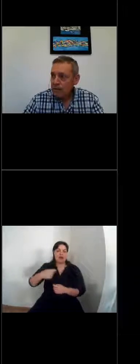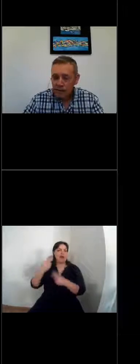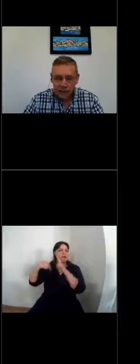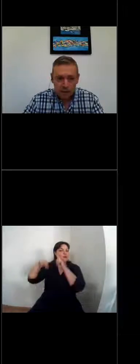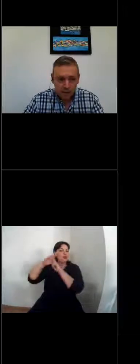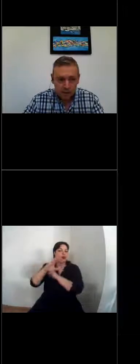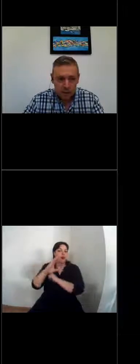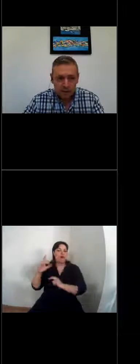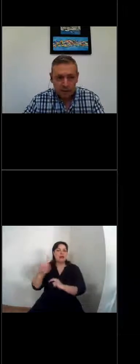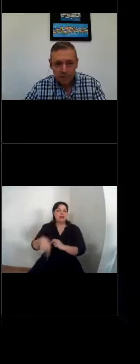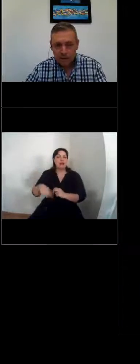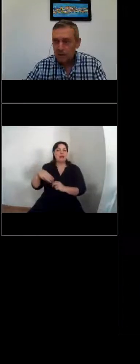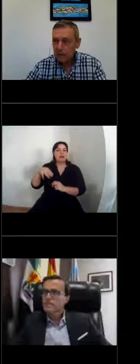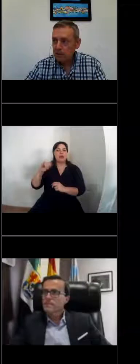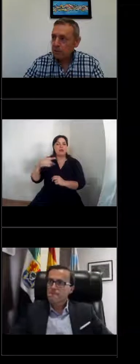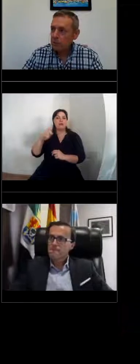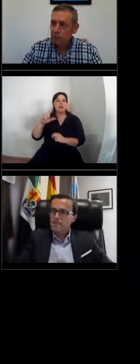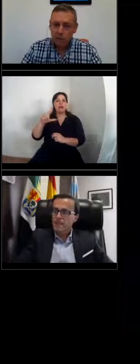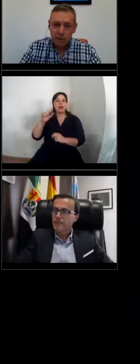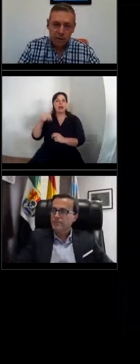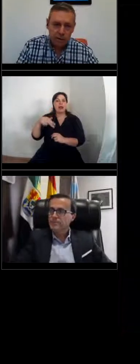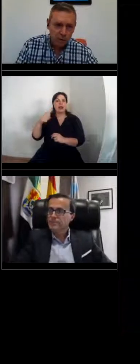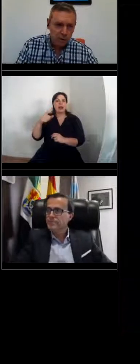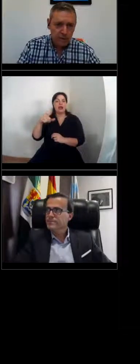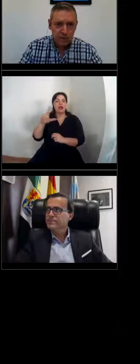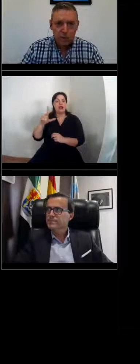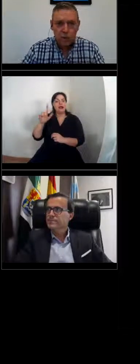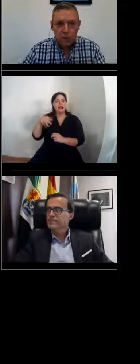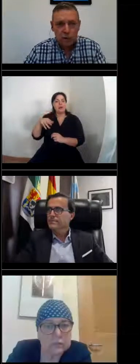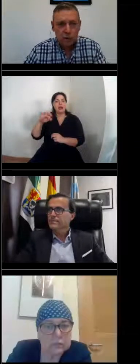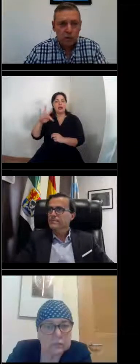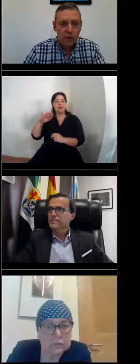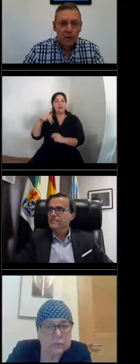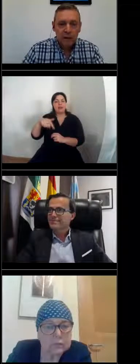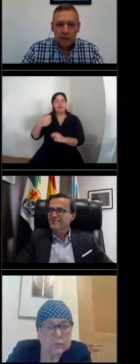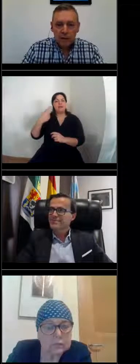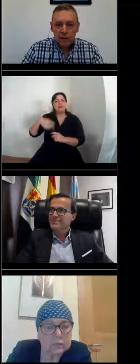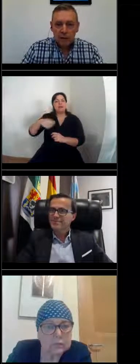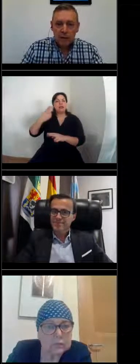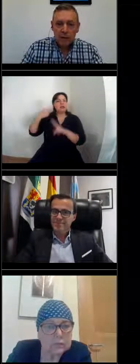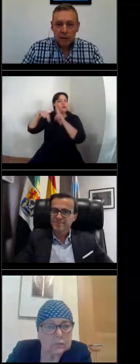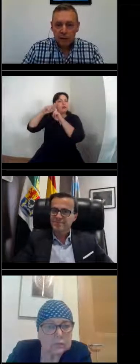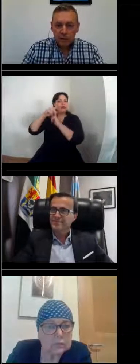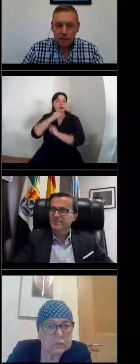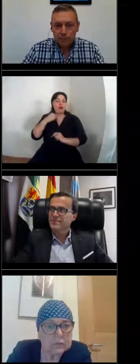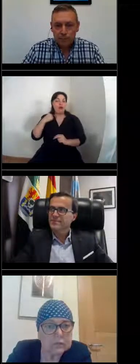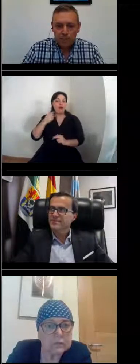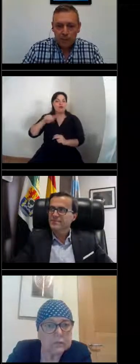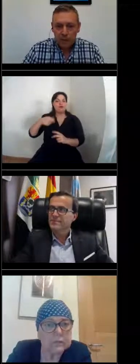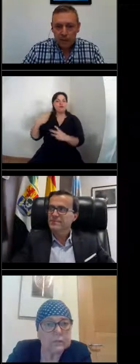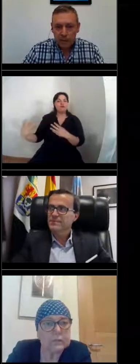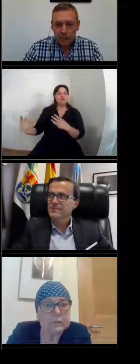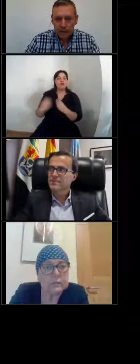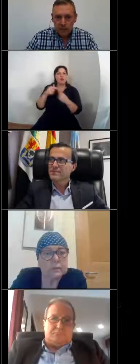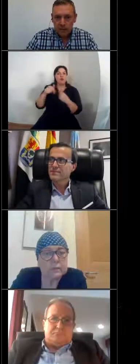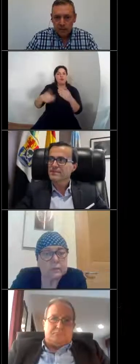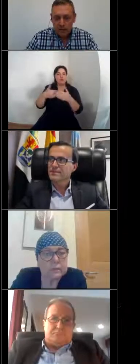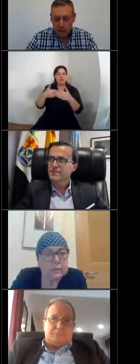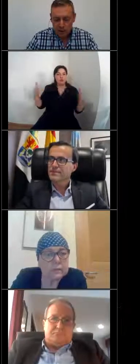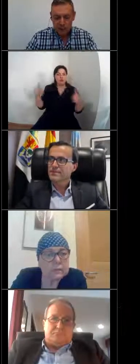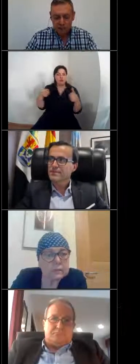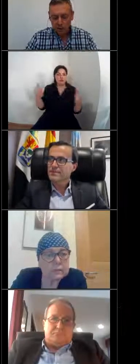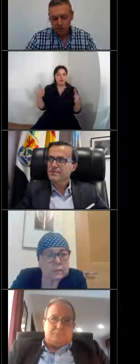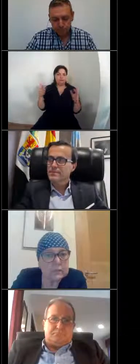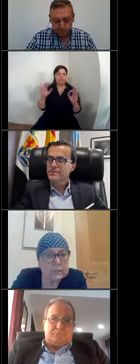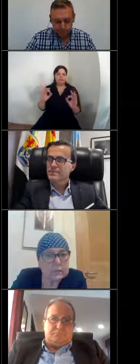a Miguel Ángel Gallardo Miranda, presidente de Diputación de Badajoz. Estarán con nosotros en la inauguración